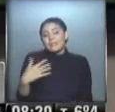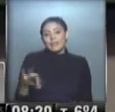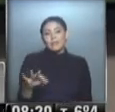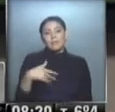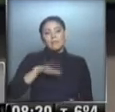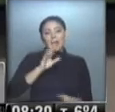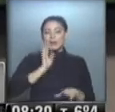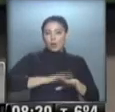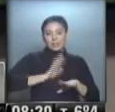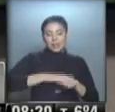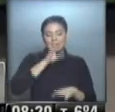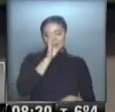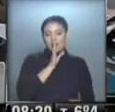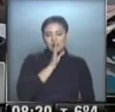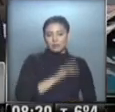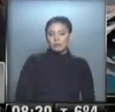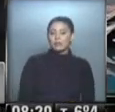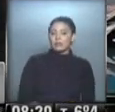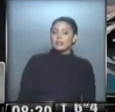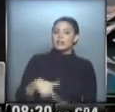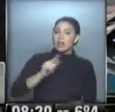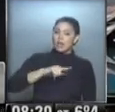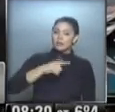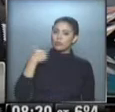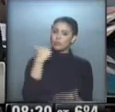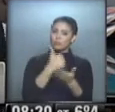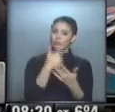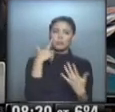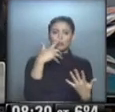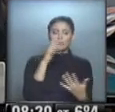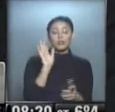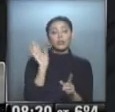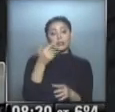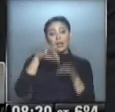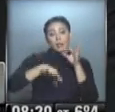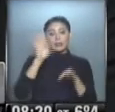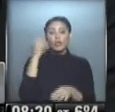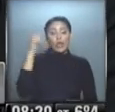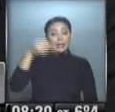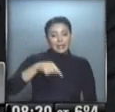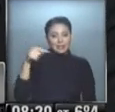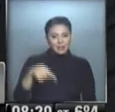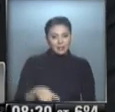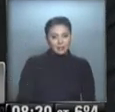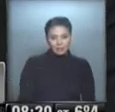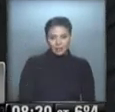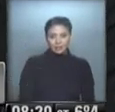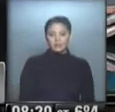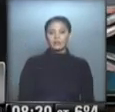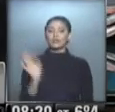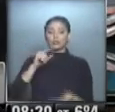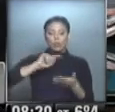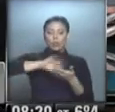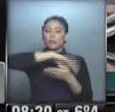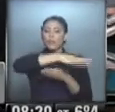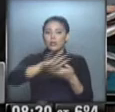poco más de responsabilidad y seriedad. Sí, a pesar de que son grandes protagonistas de esta campaña electoral, indudablemente los intendentes y seguro del